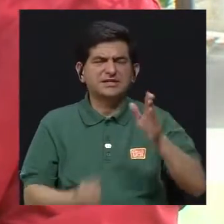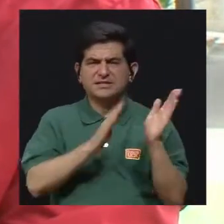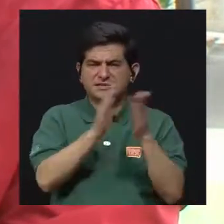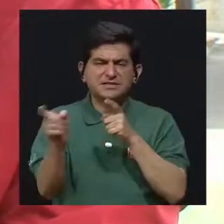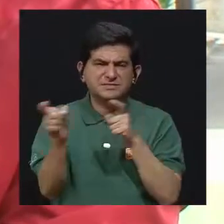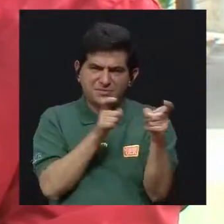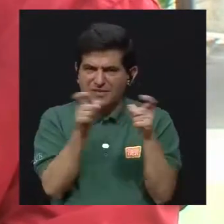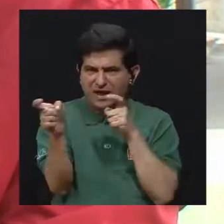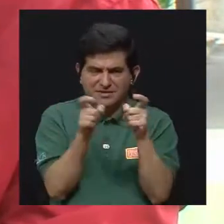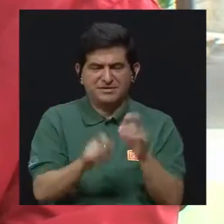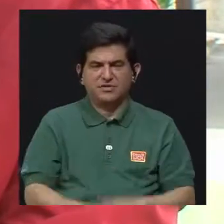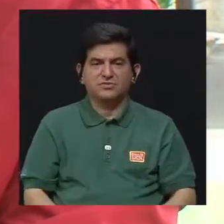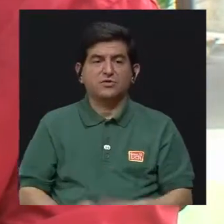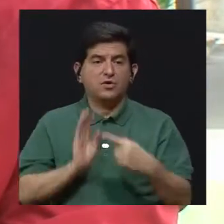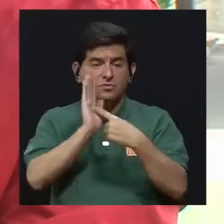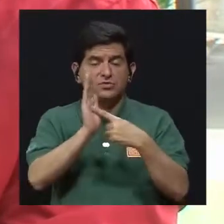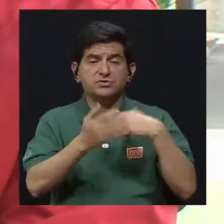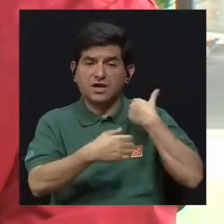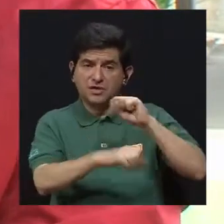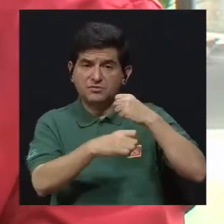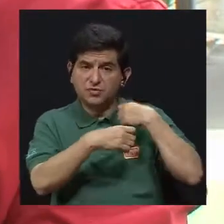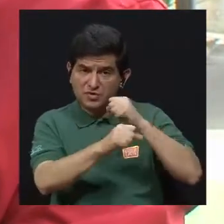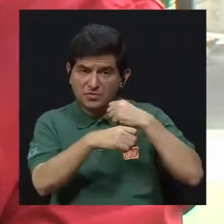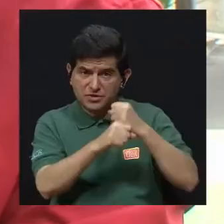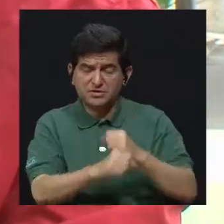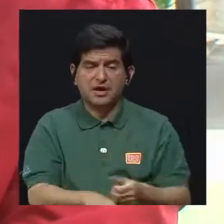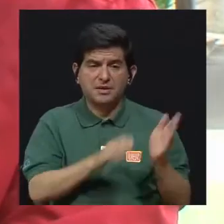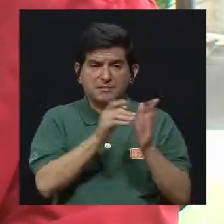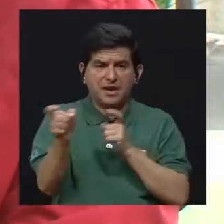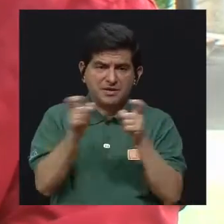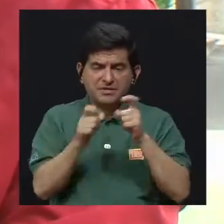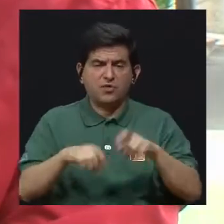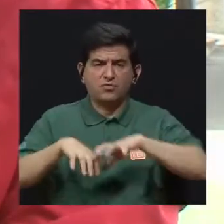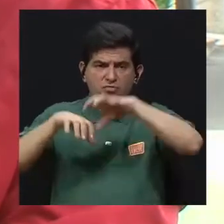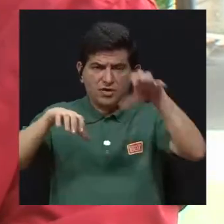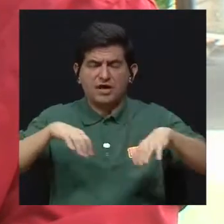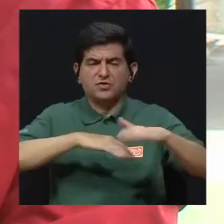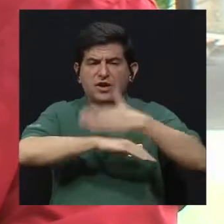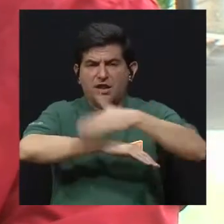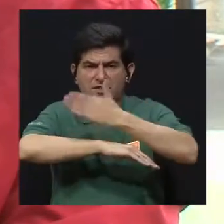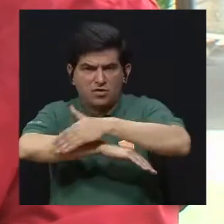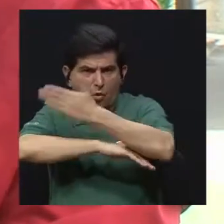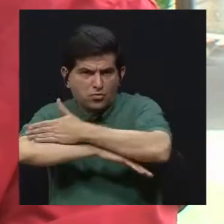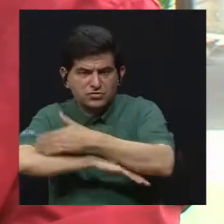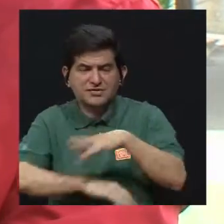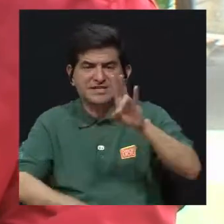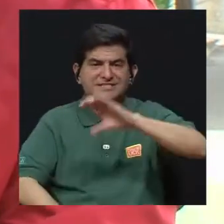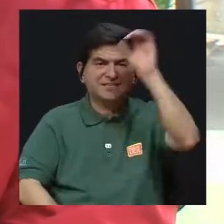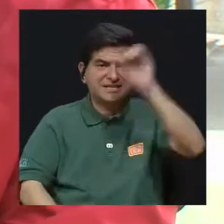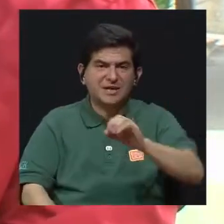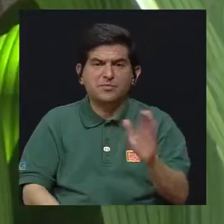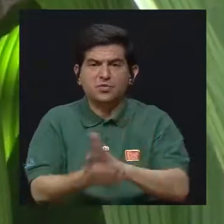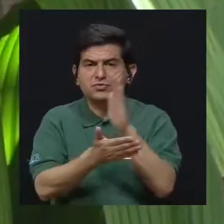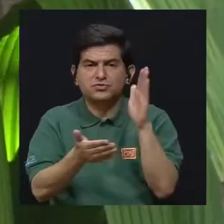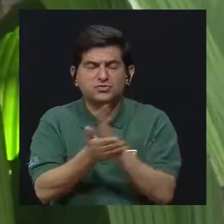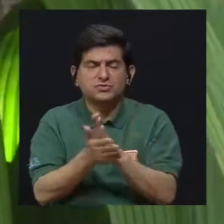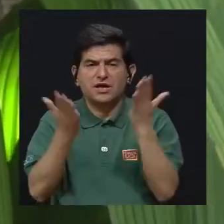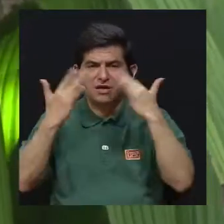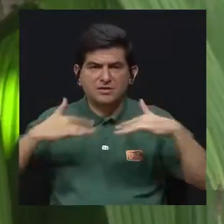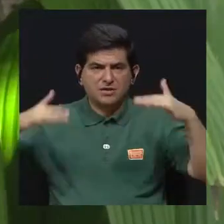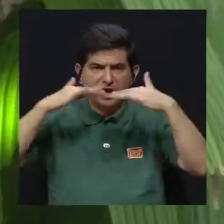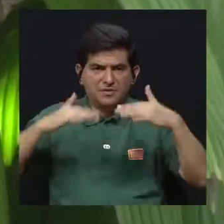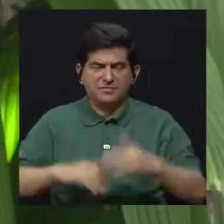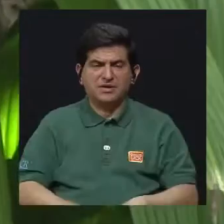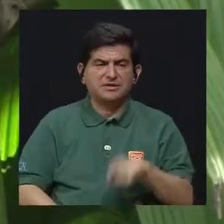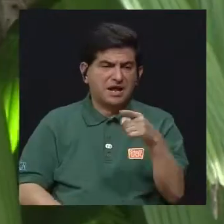76 planes reguladores presentados por los municipios, planes reguladores cantonales y costeros. El 70% de los documentos ambientales